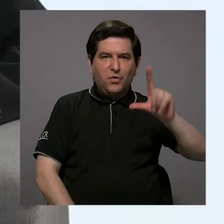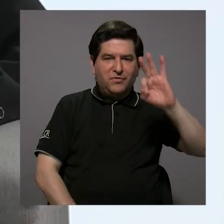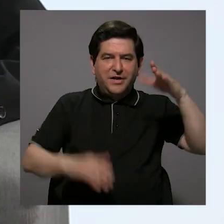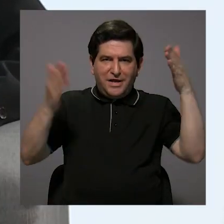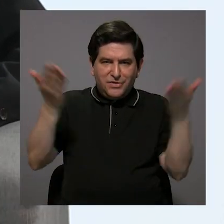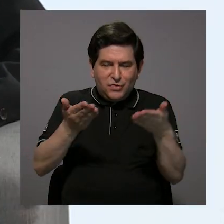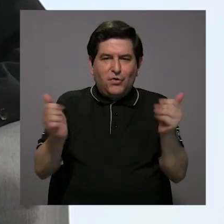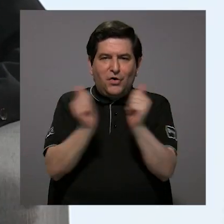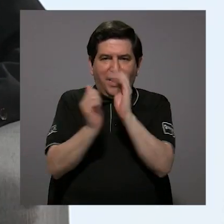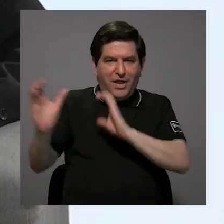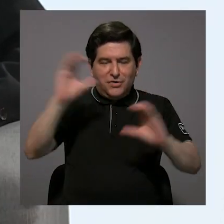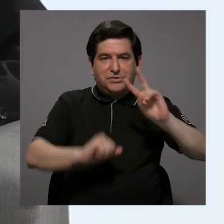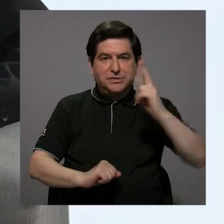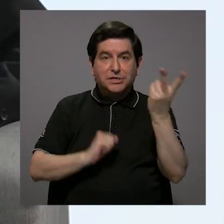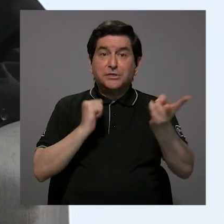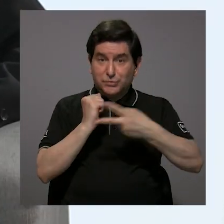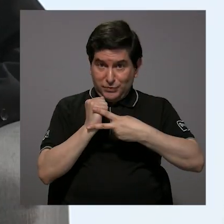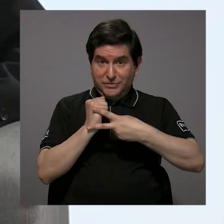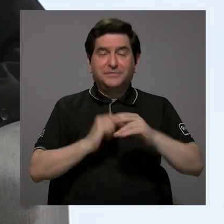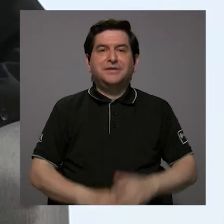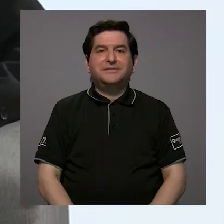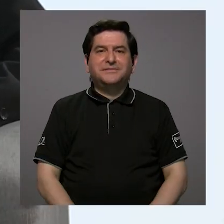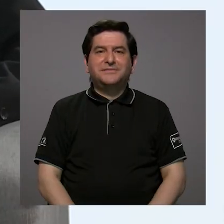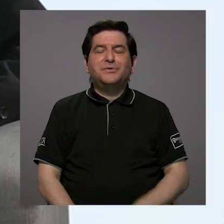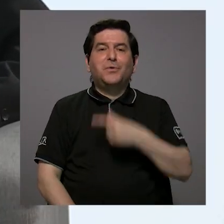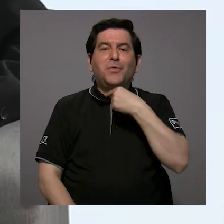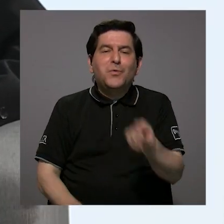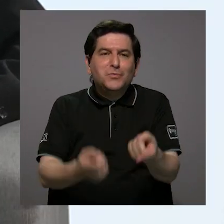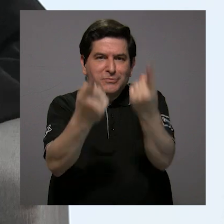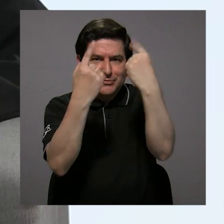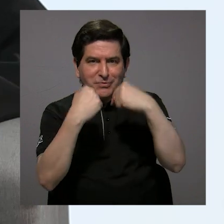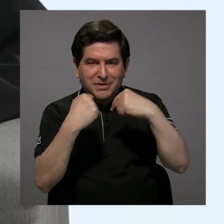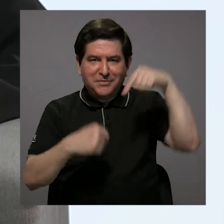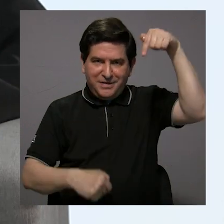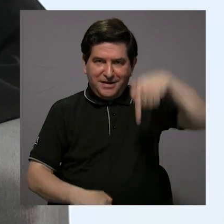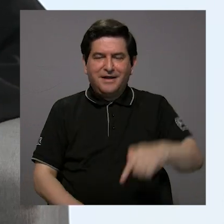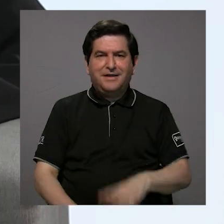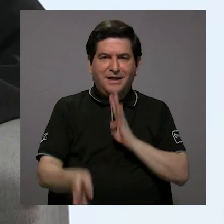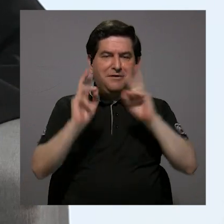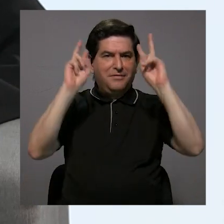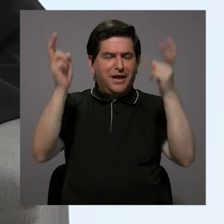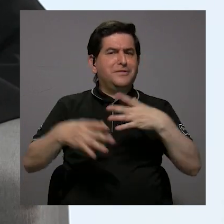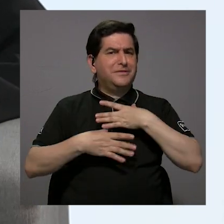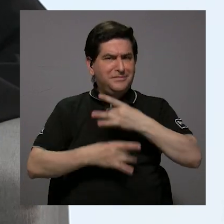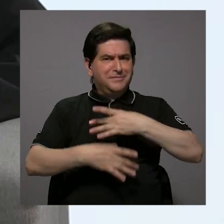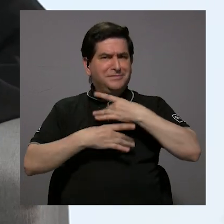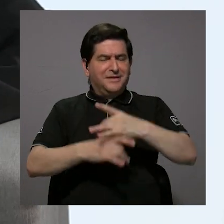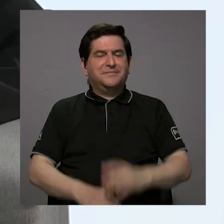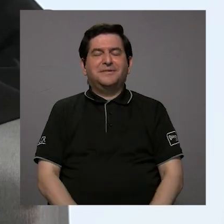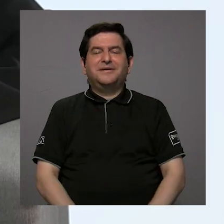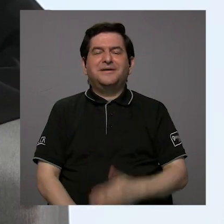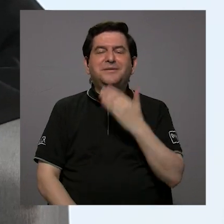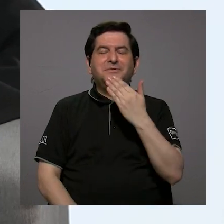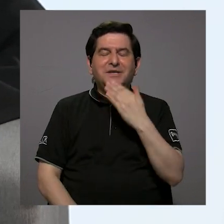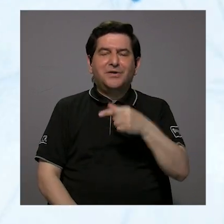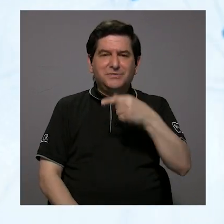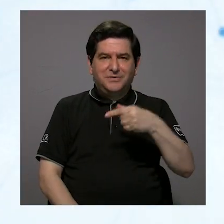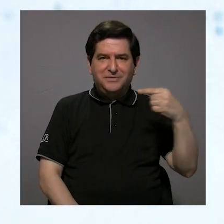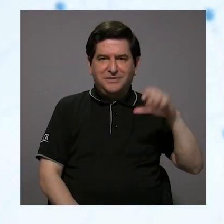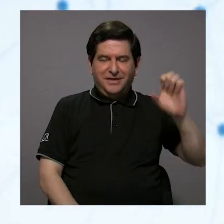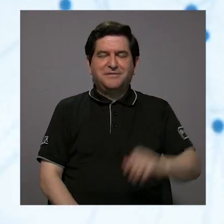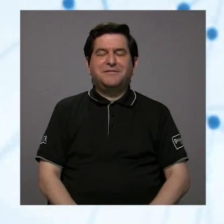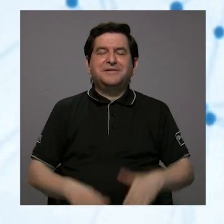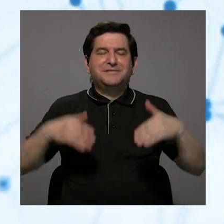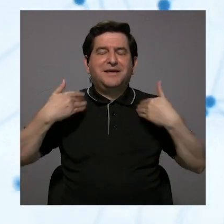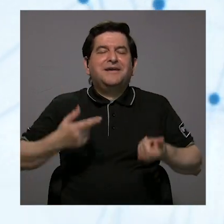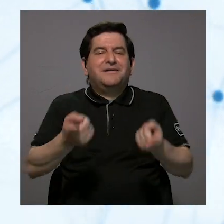Luis Fernando, bienvenido a Conciencia por segunda vez. Un gusto tenerlo acá para hablar de un tema interesantísimo. Muchas gracias,